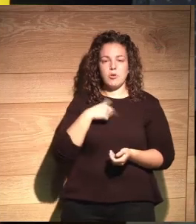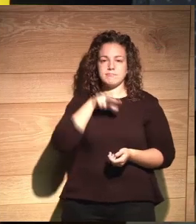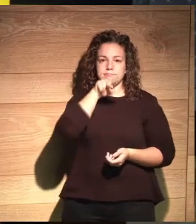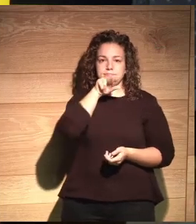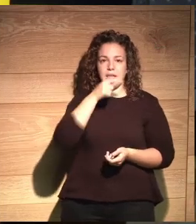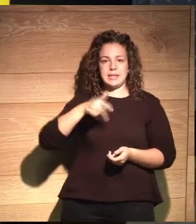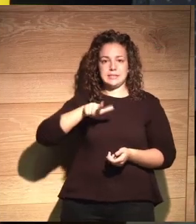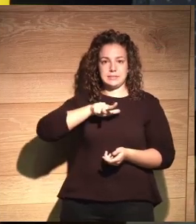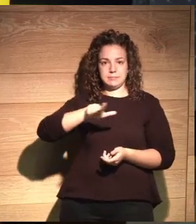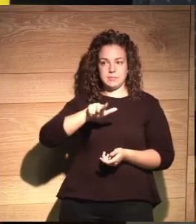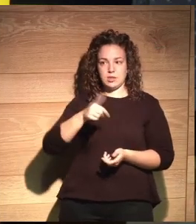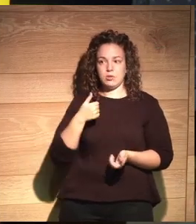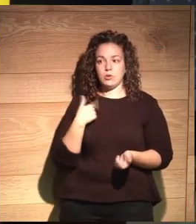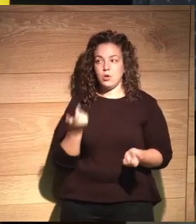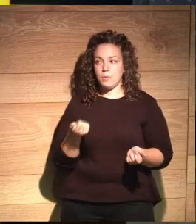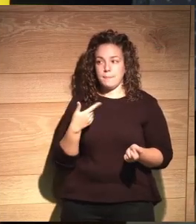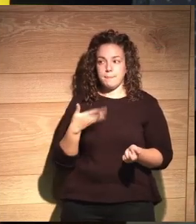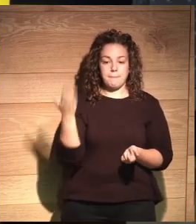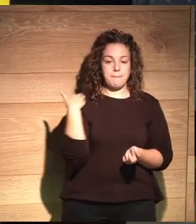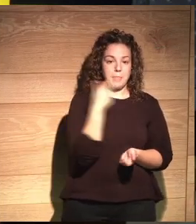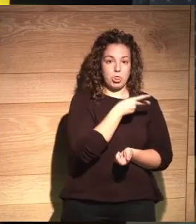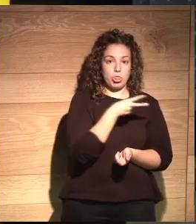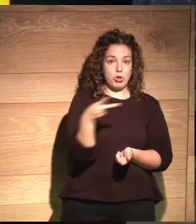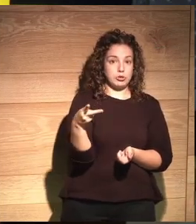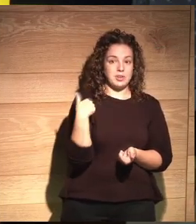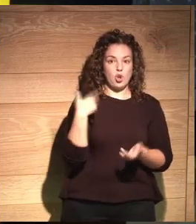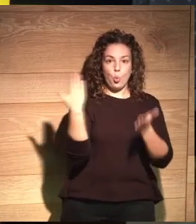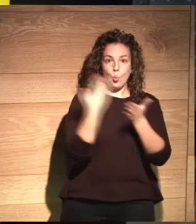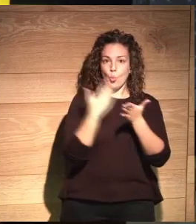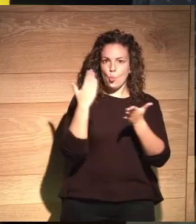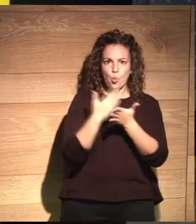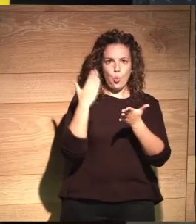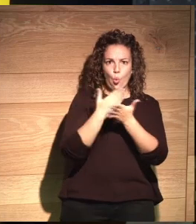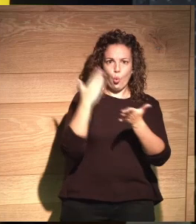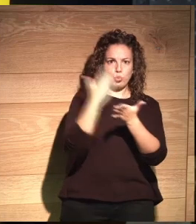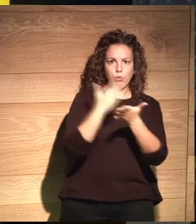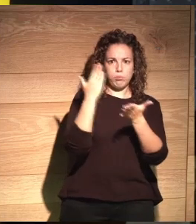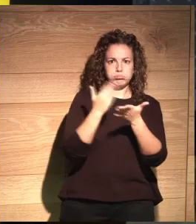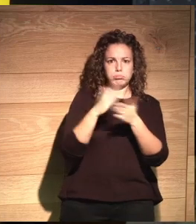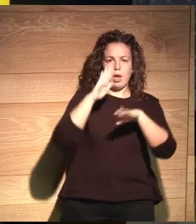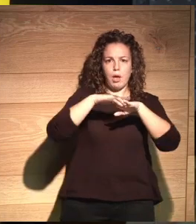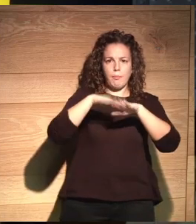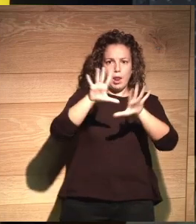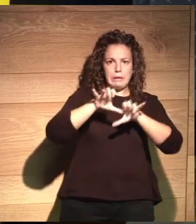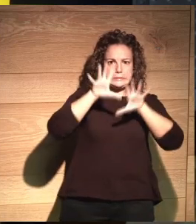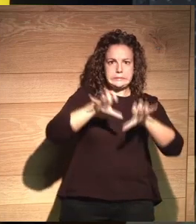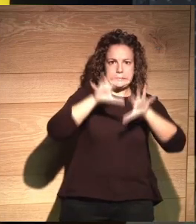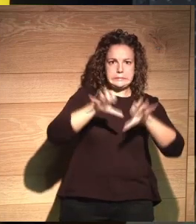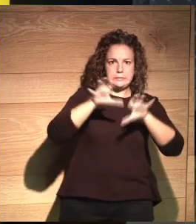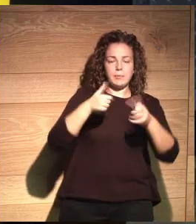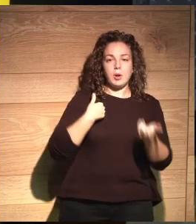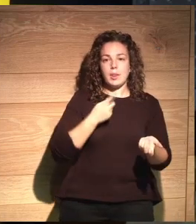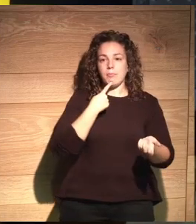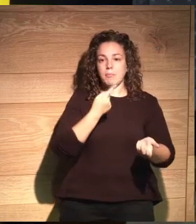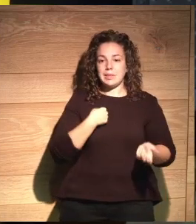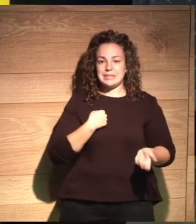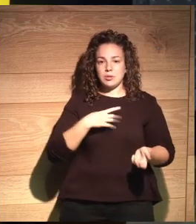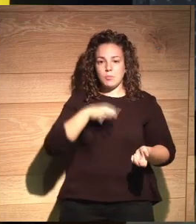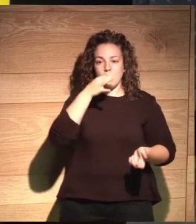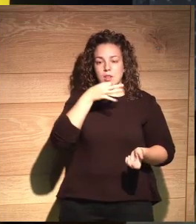de manera que desde hace dos semanas hice todos los cursos en youtube para emprender pero como me hicieron esta